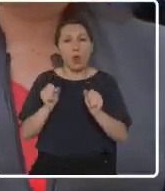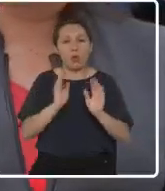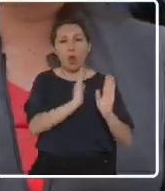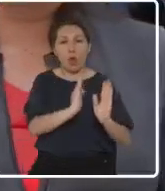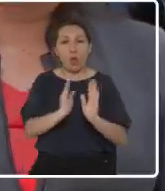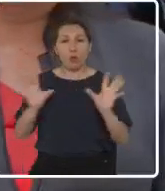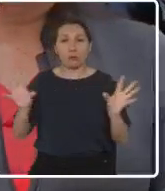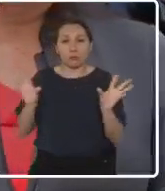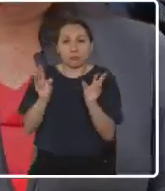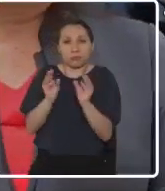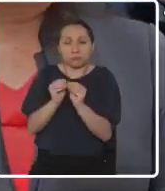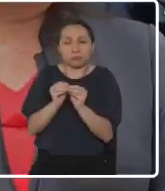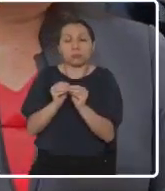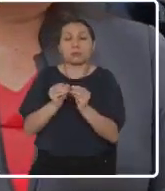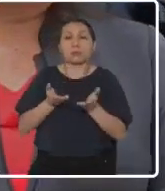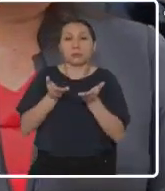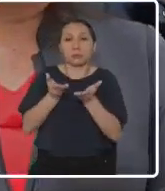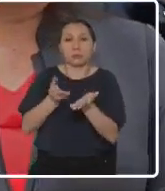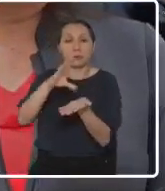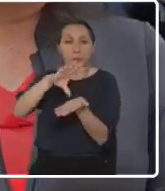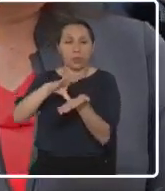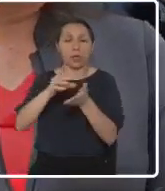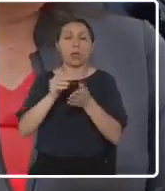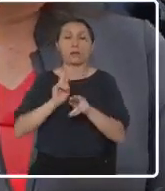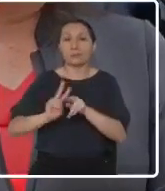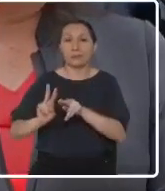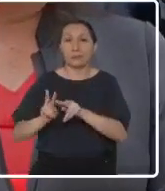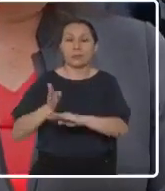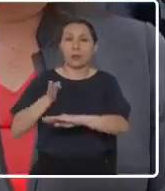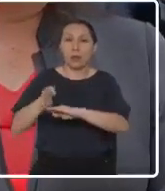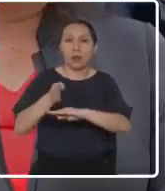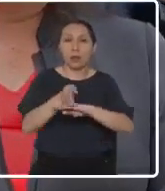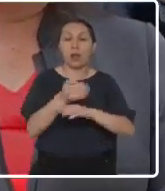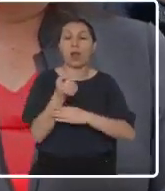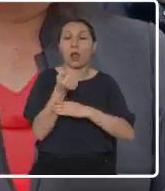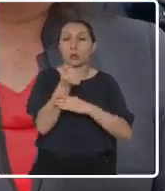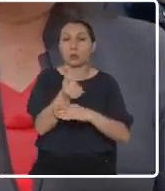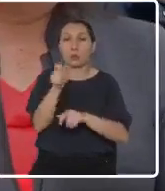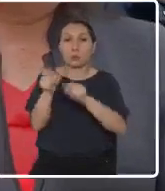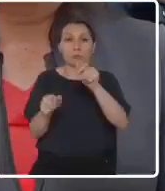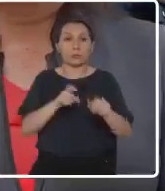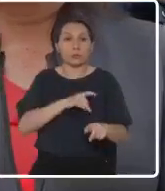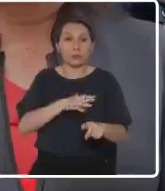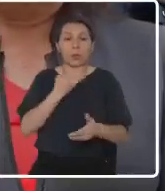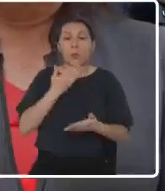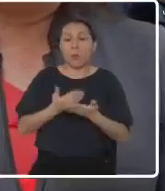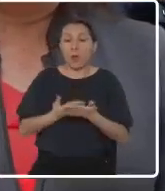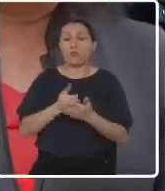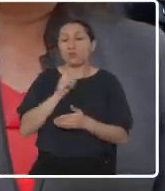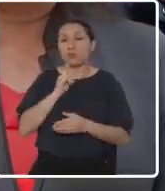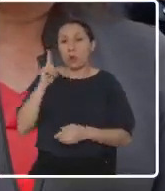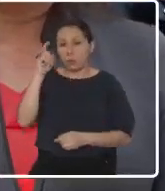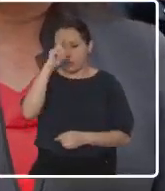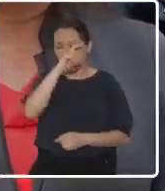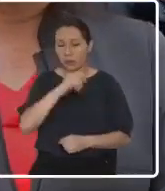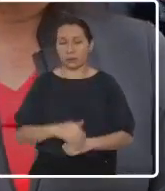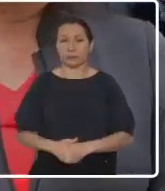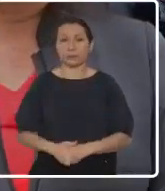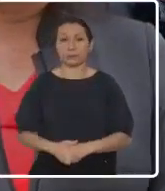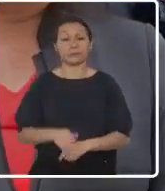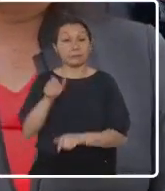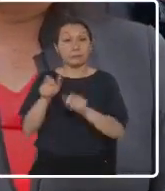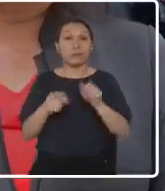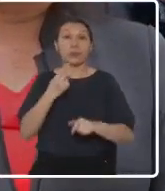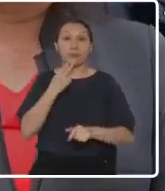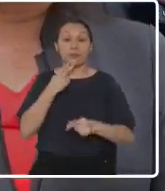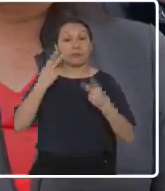canalizar la enorme capacidad que tiene nuestro país para acudir en ayuda de nuestros compatriotas cuando están en dificultades. Los